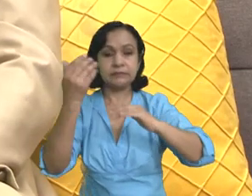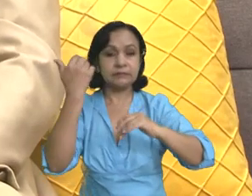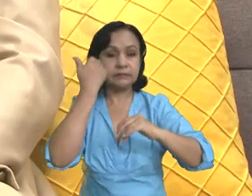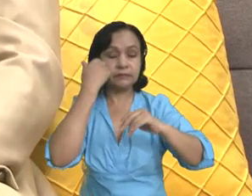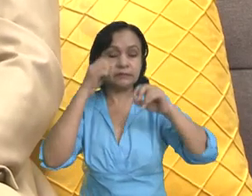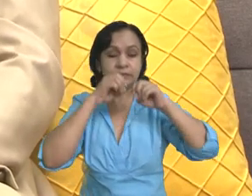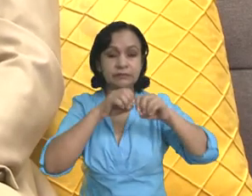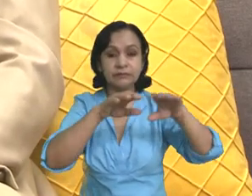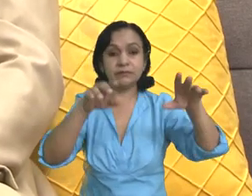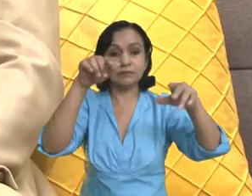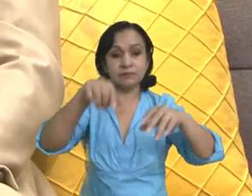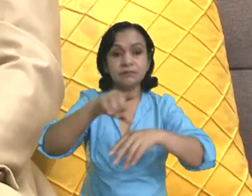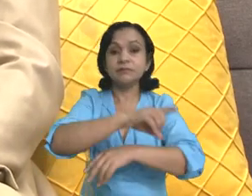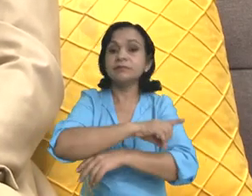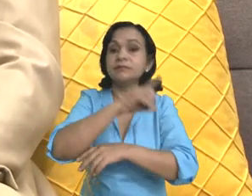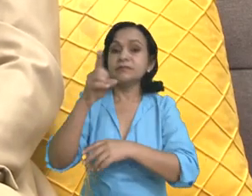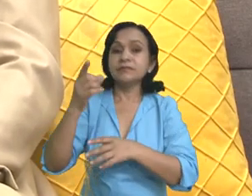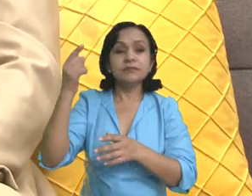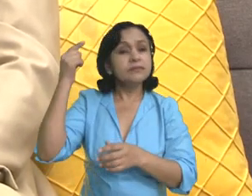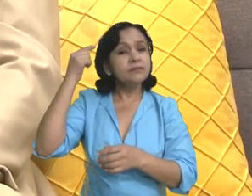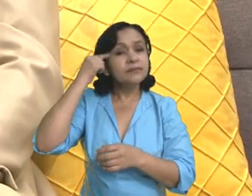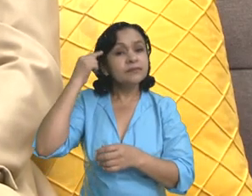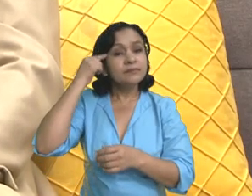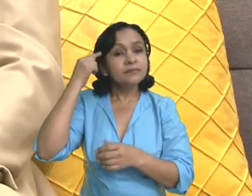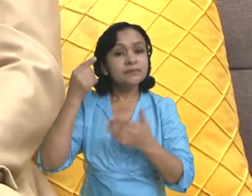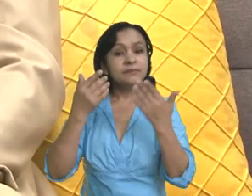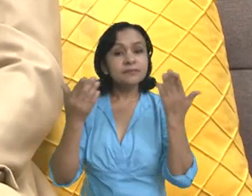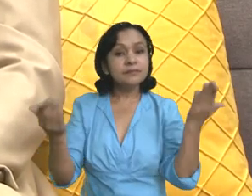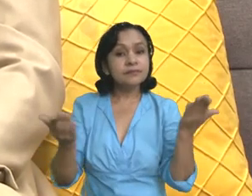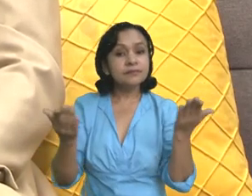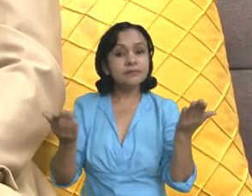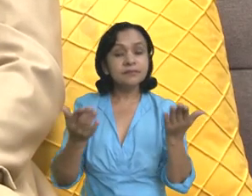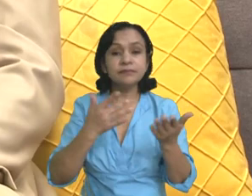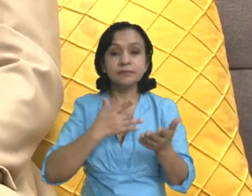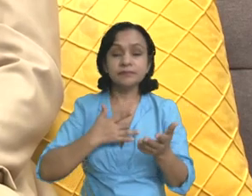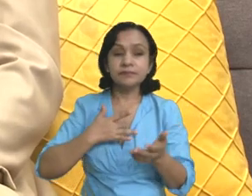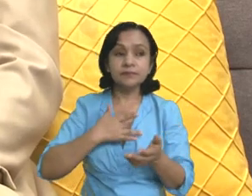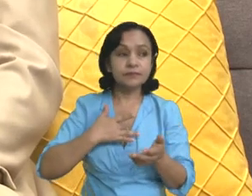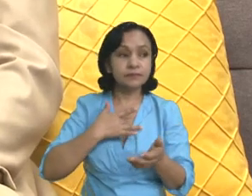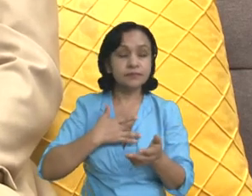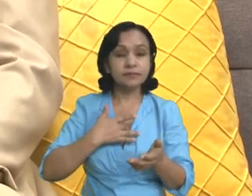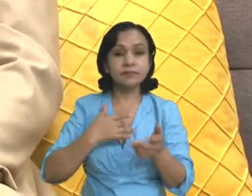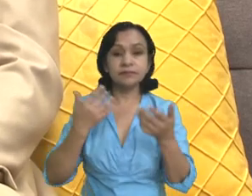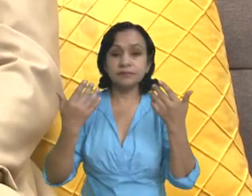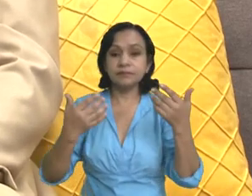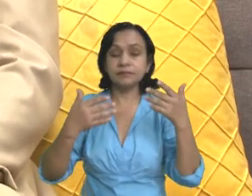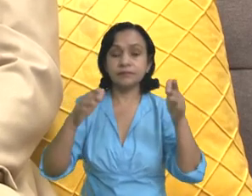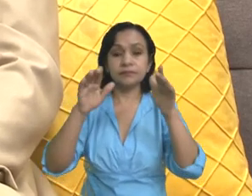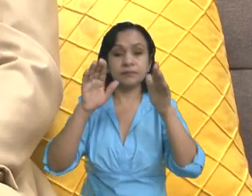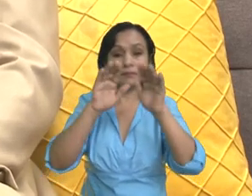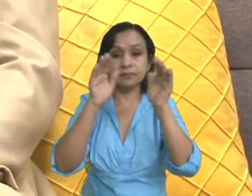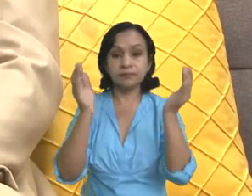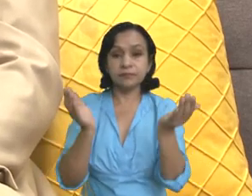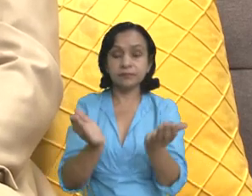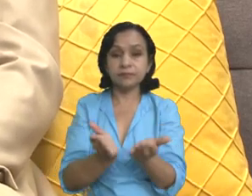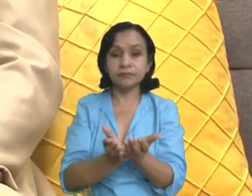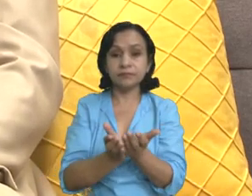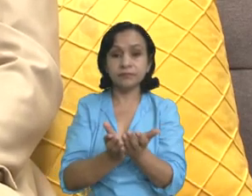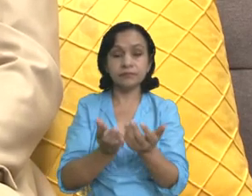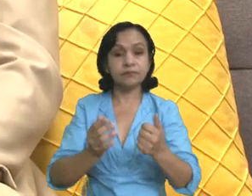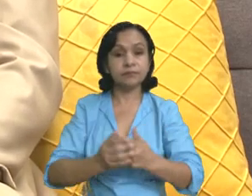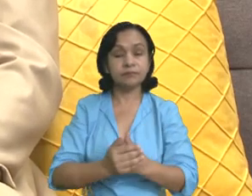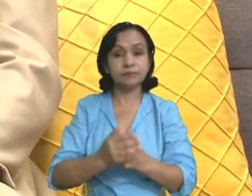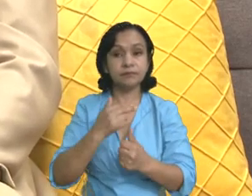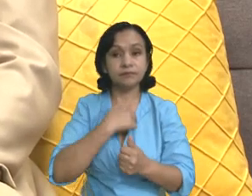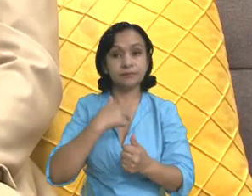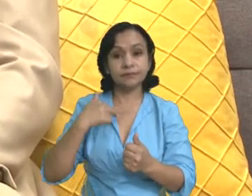viven hoy, justamente fue pensando en esa necesidad para cualquier parte del mundo y no para